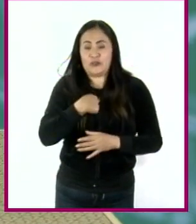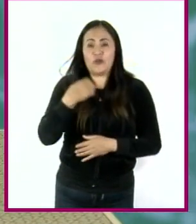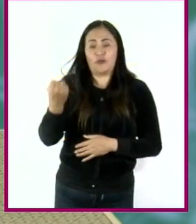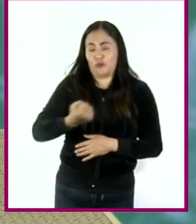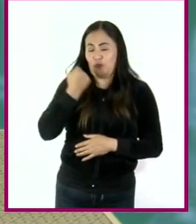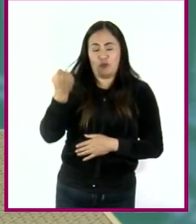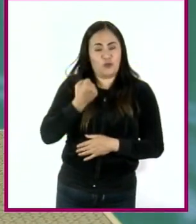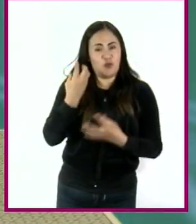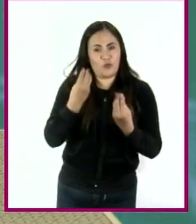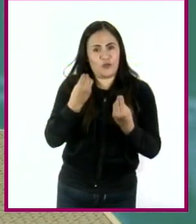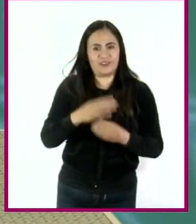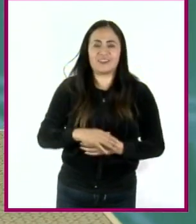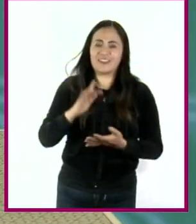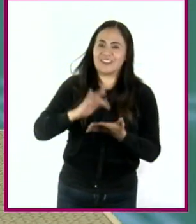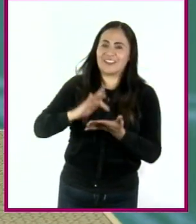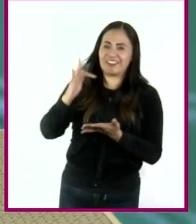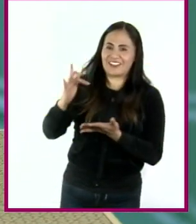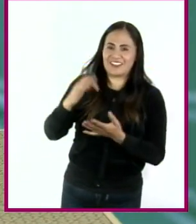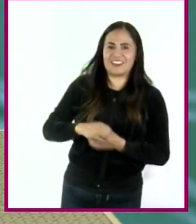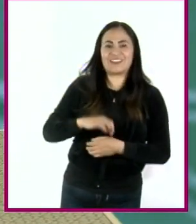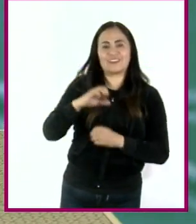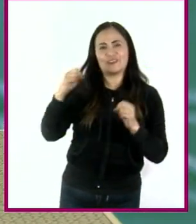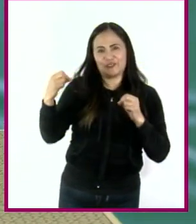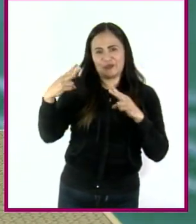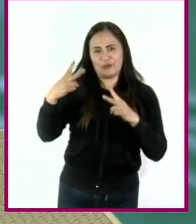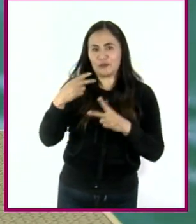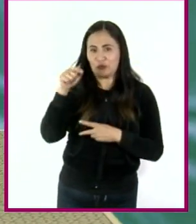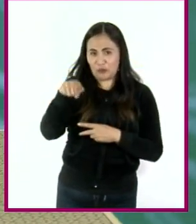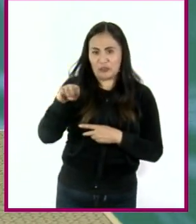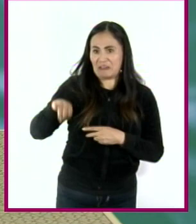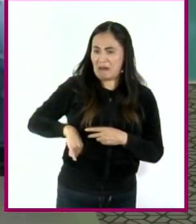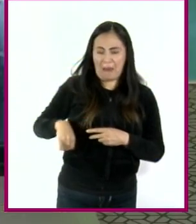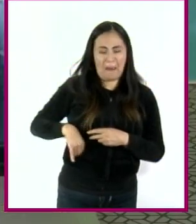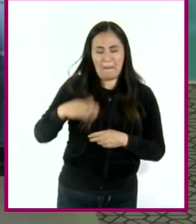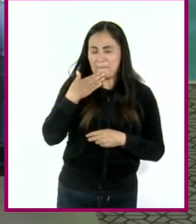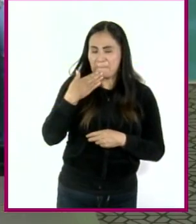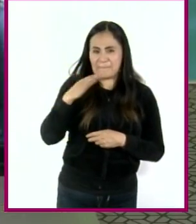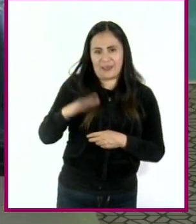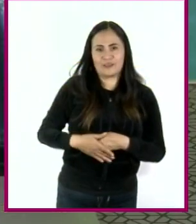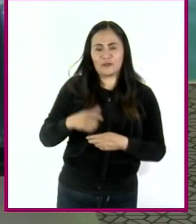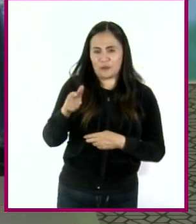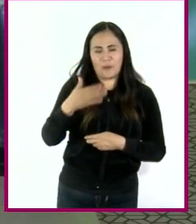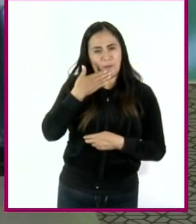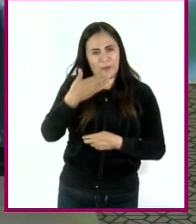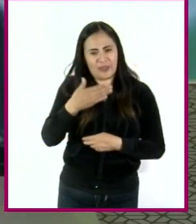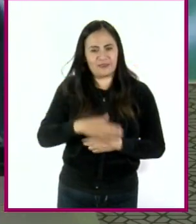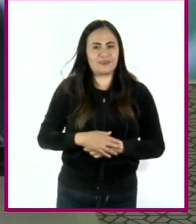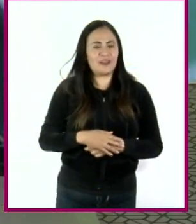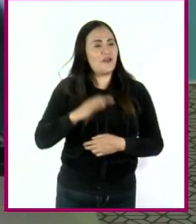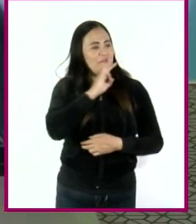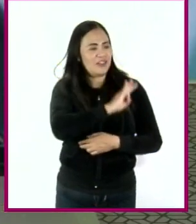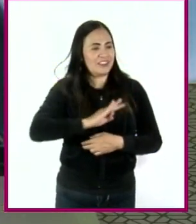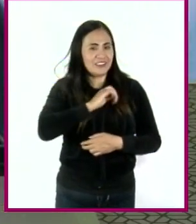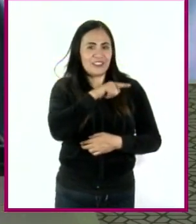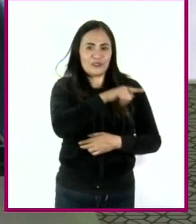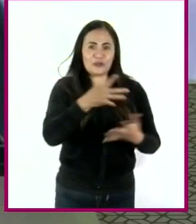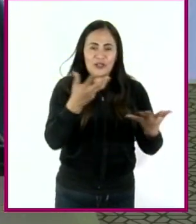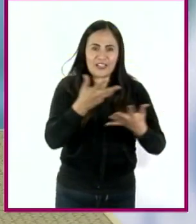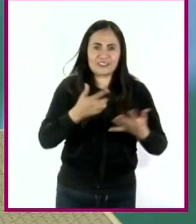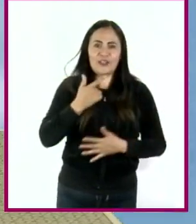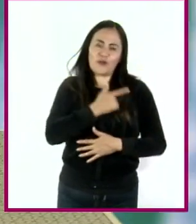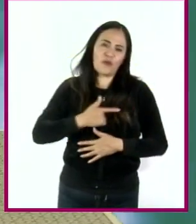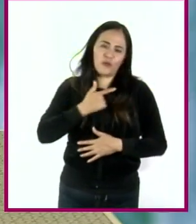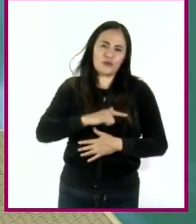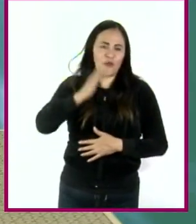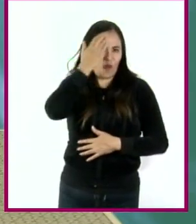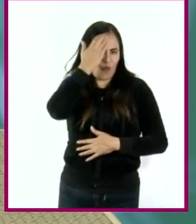Pues muchas gracias, Herminia. Nos vemos. Muy interesante todo. Que estés muy bien. Bueno, pues felicidades por su trabajo y me dio gusto